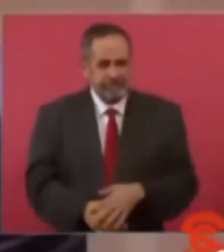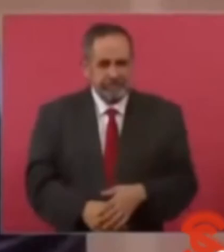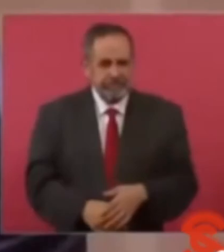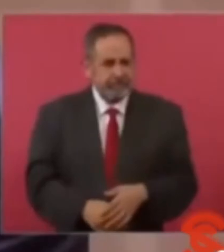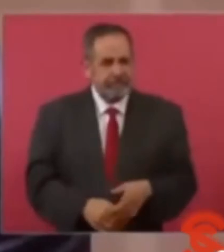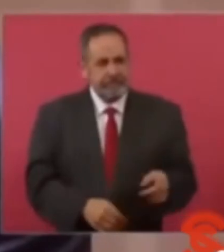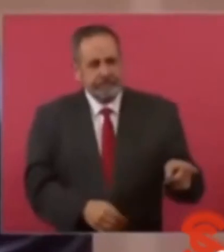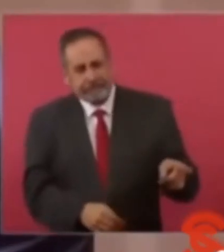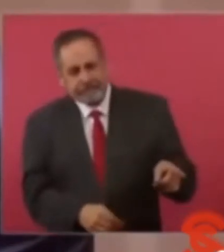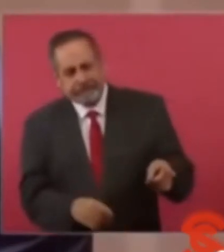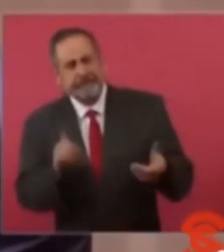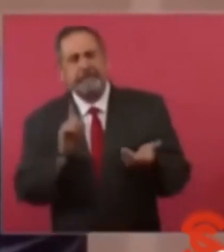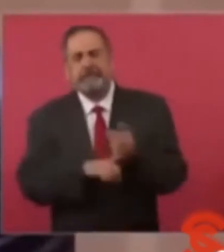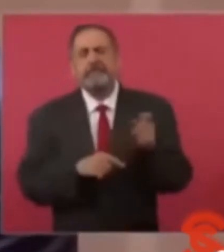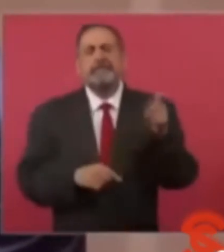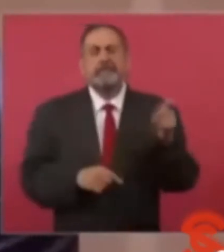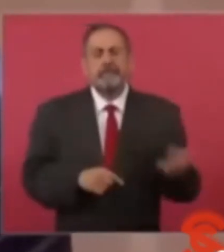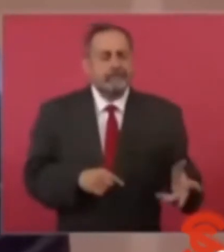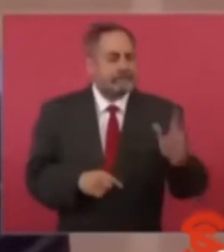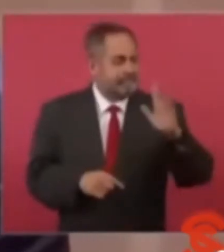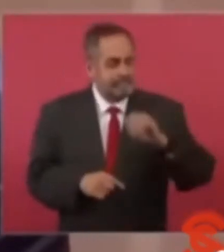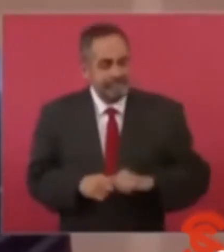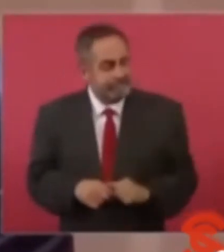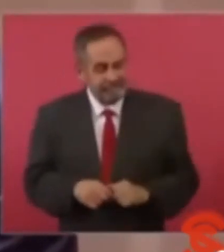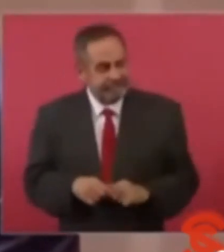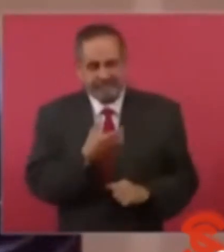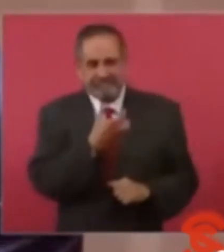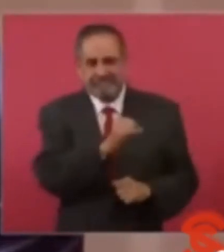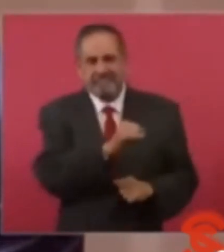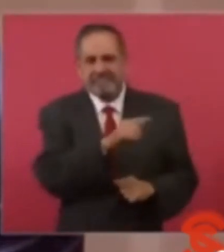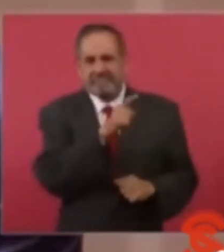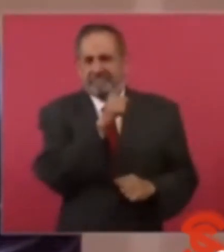sentencia, ni siquiera